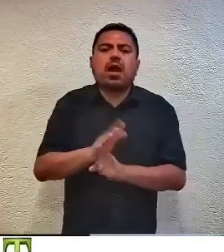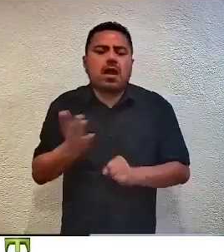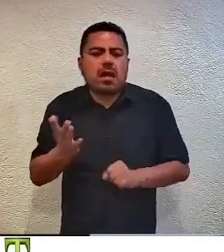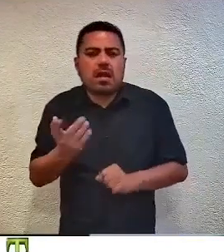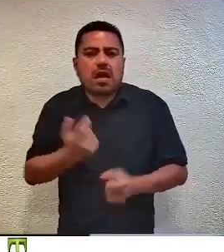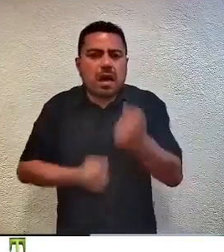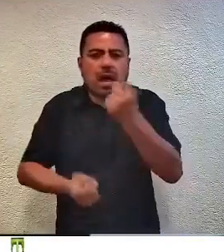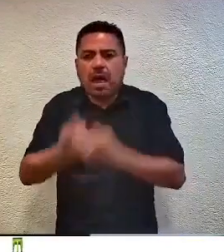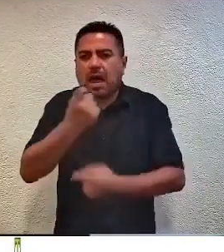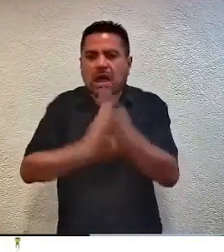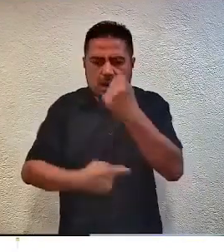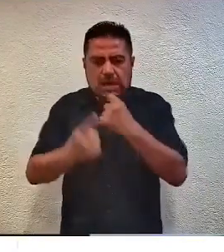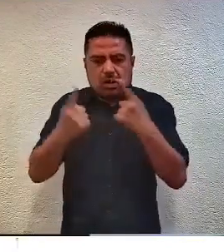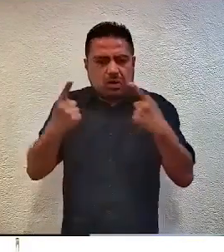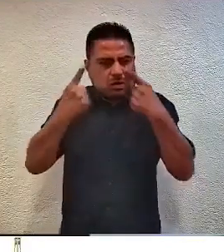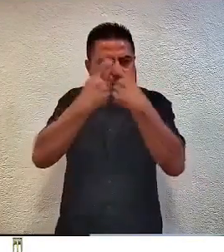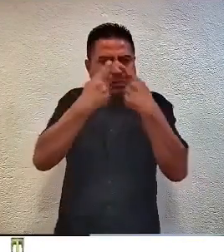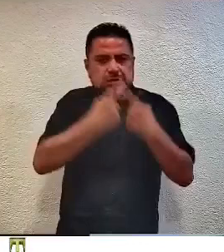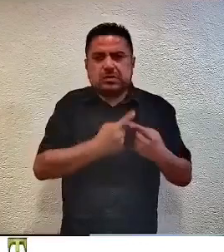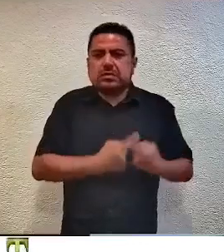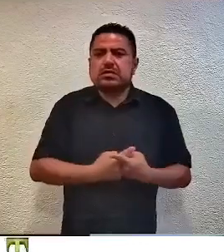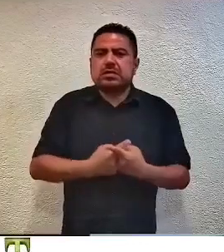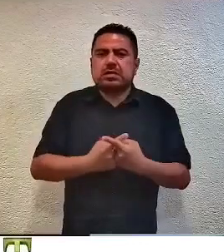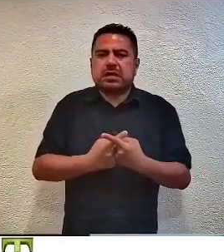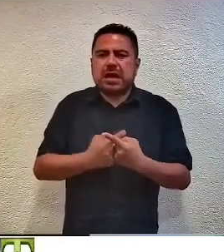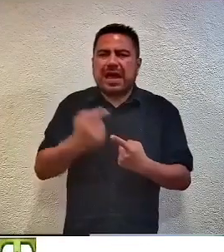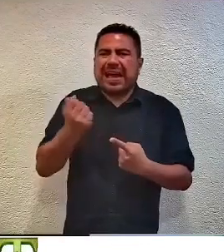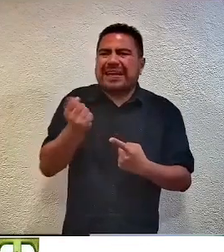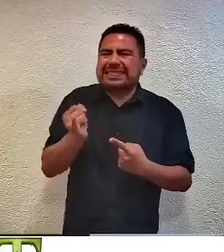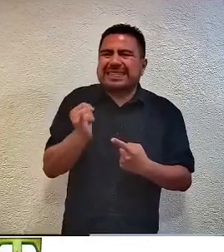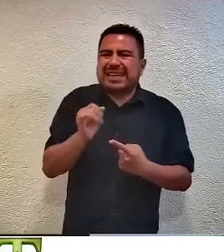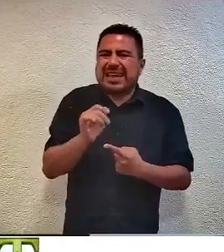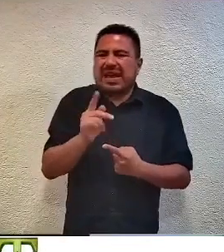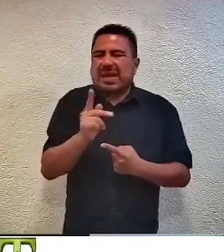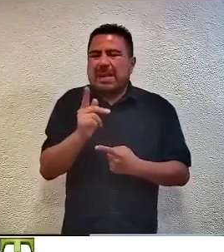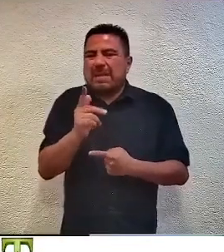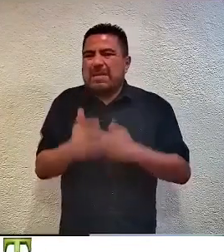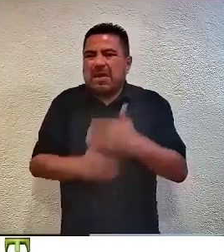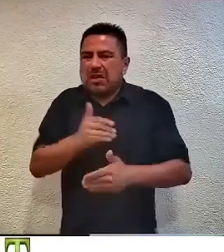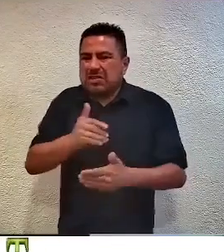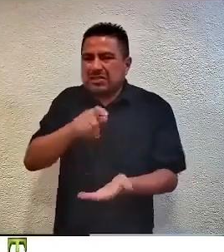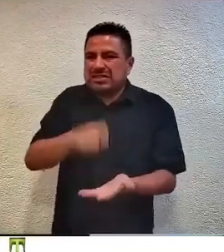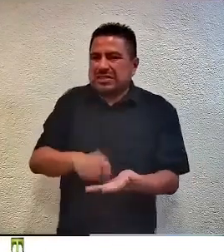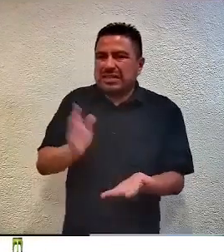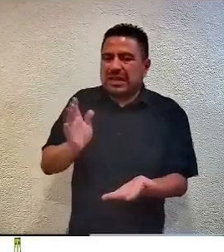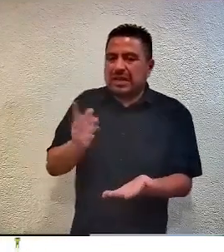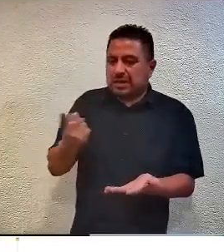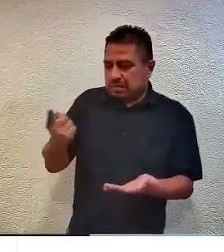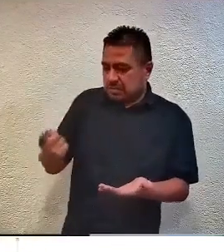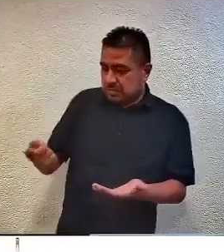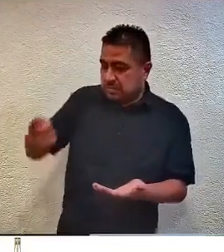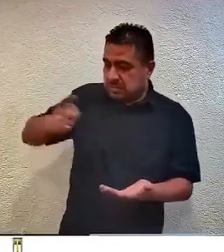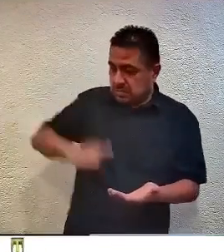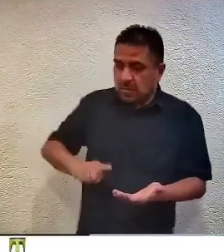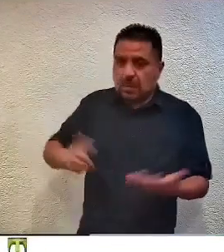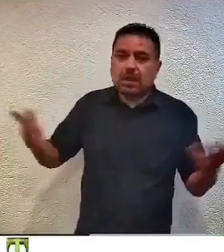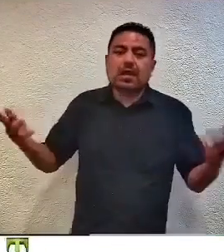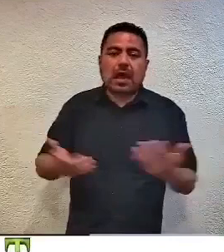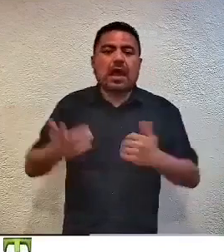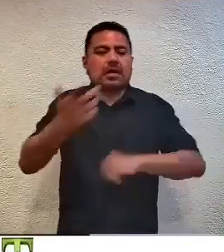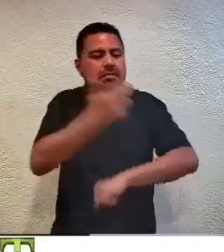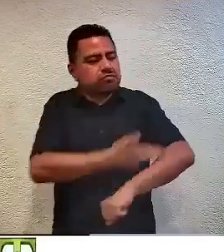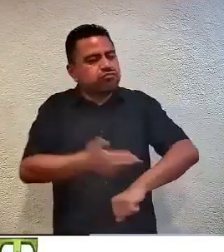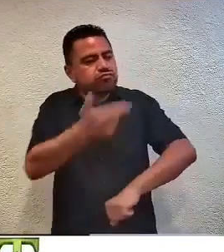algunas inconsistencias de carácter procesal y nos ordenó realizar las